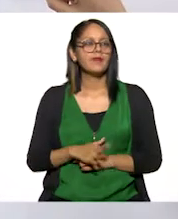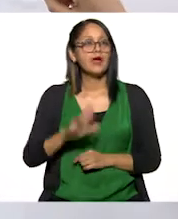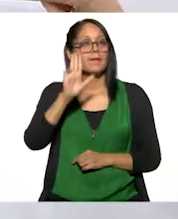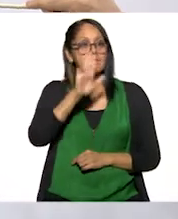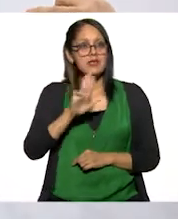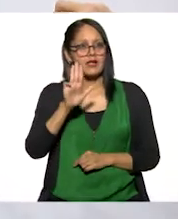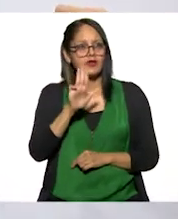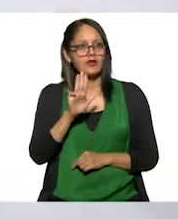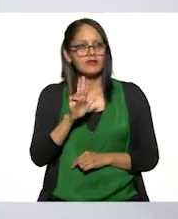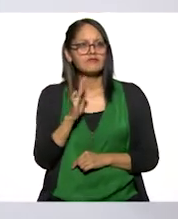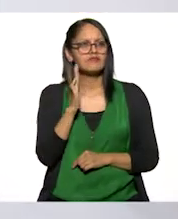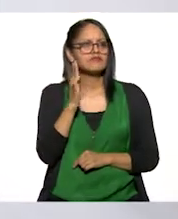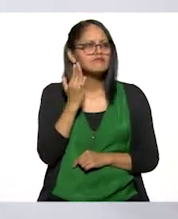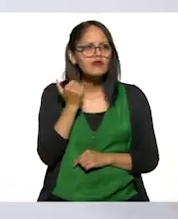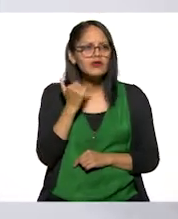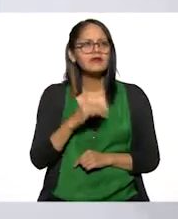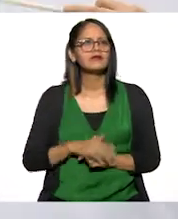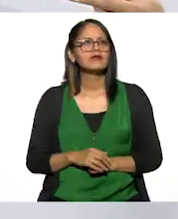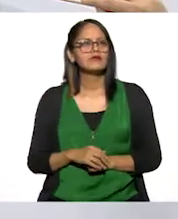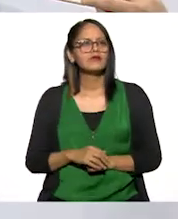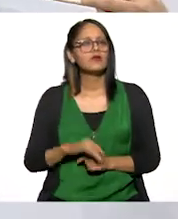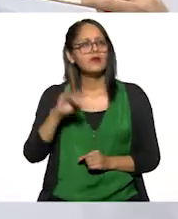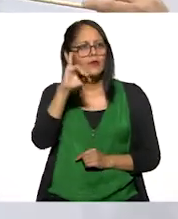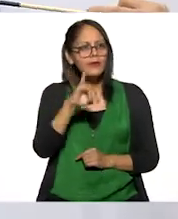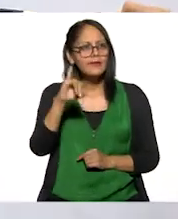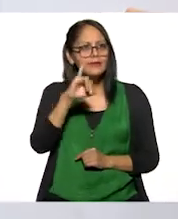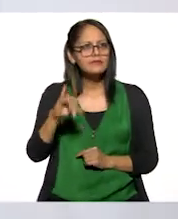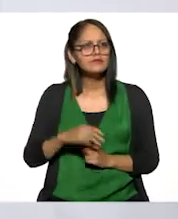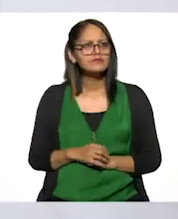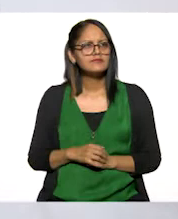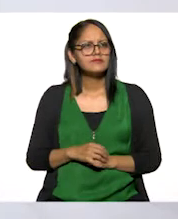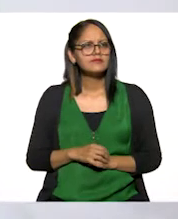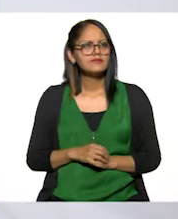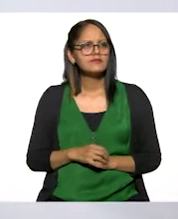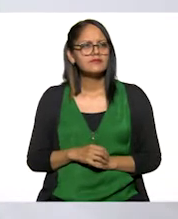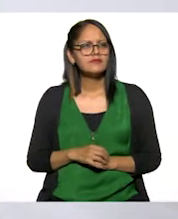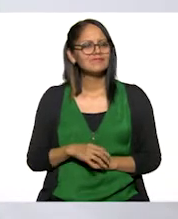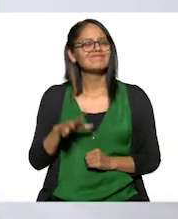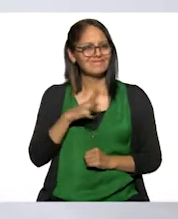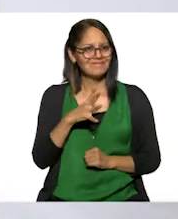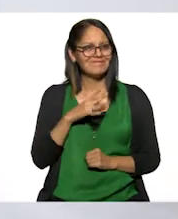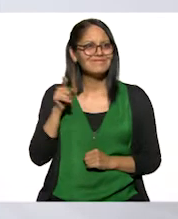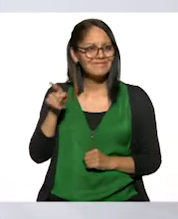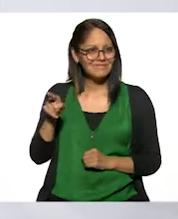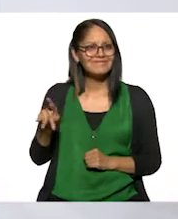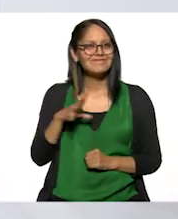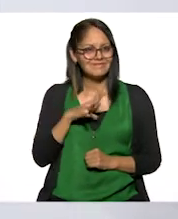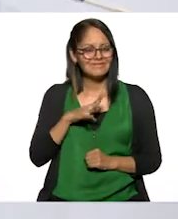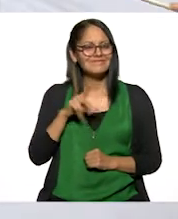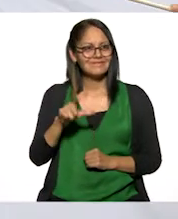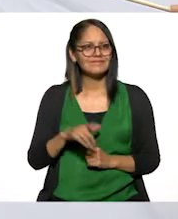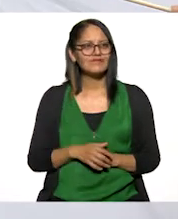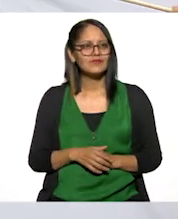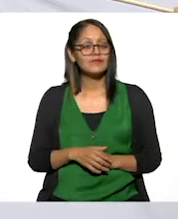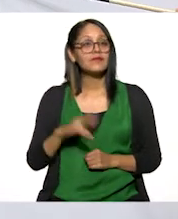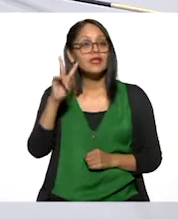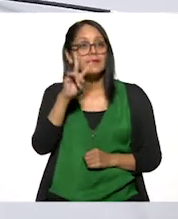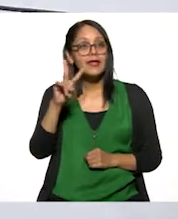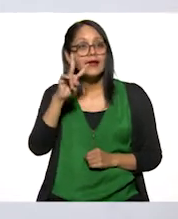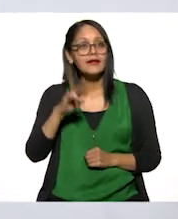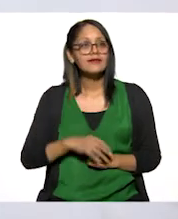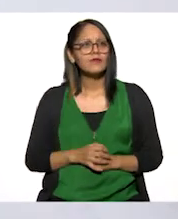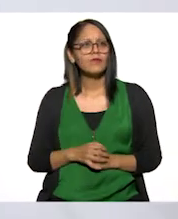¿El miércoles? No. ¿El jueves? ¡Sí! Ahí está la clase de inglés. El jueves. ¿Y el